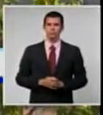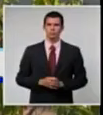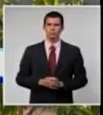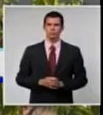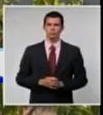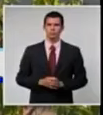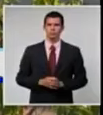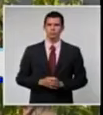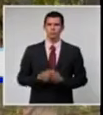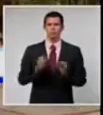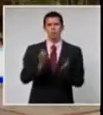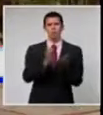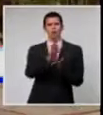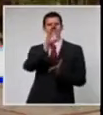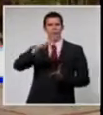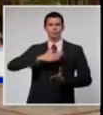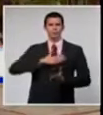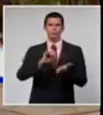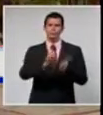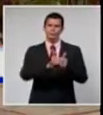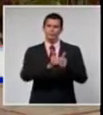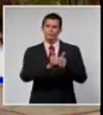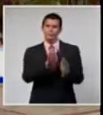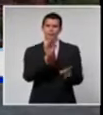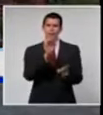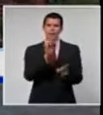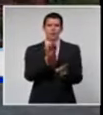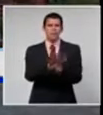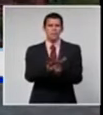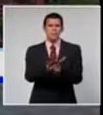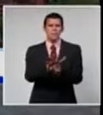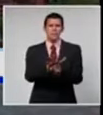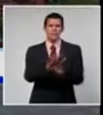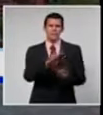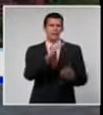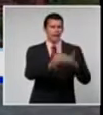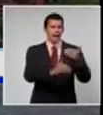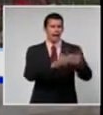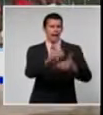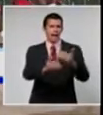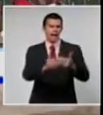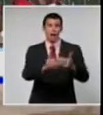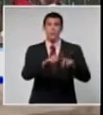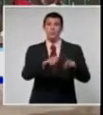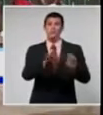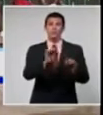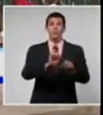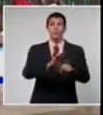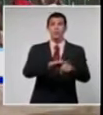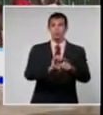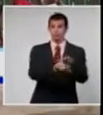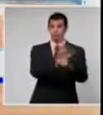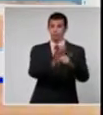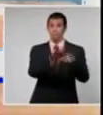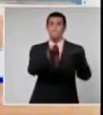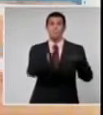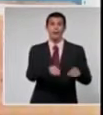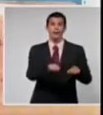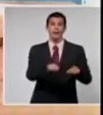Samuel Noble aprovecharon el receso del curso escolar provocado por la COVID-19 para realizar amplias acciones